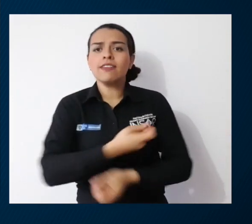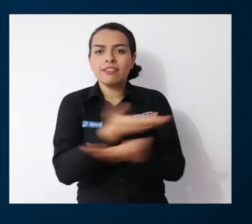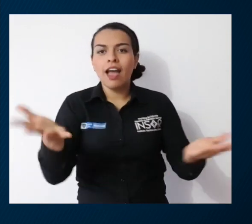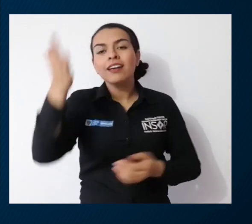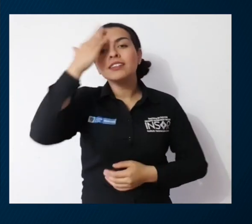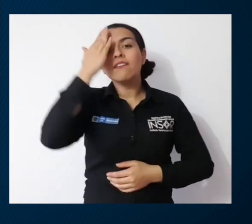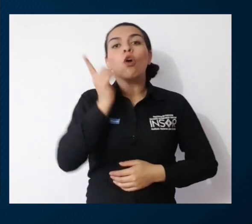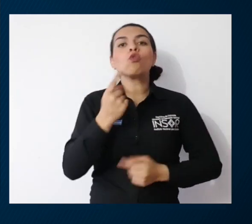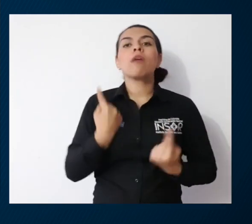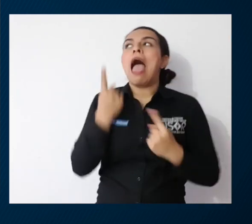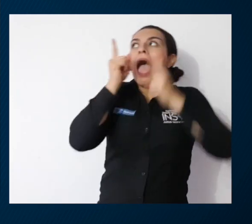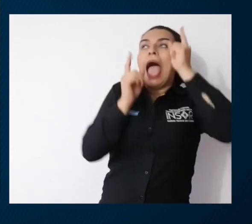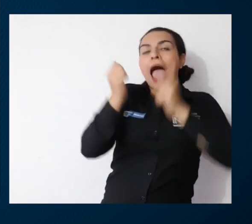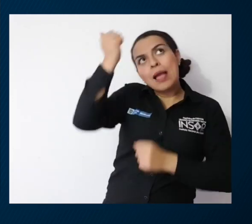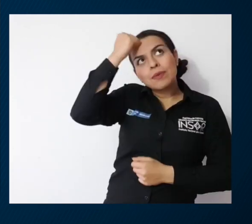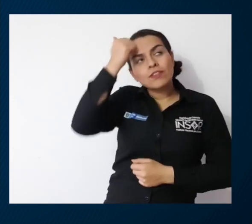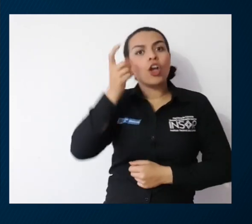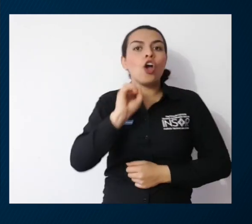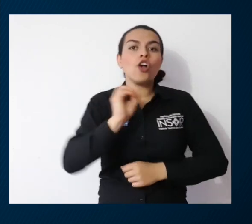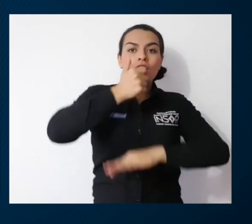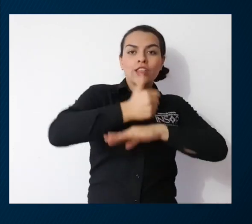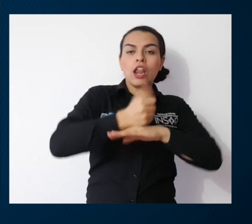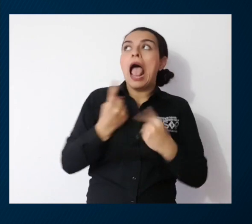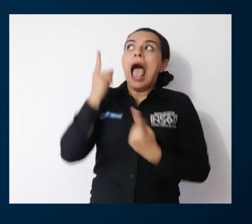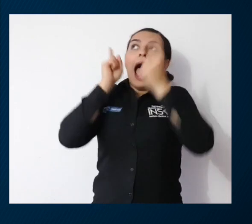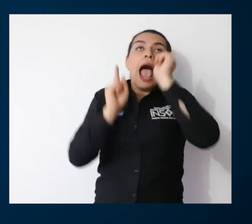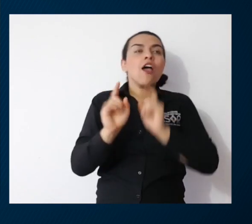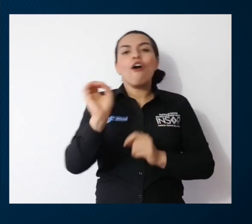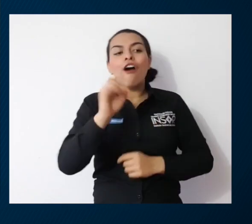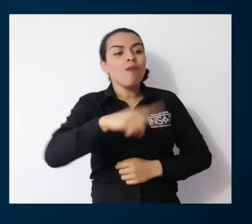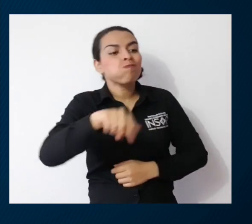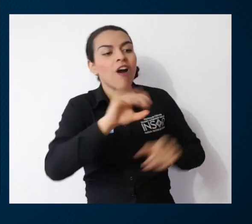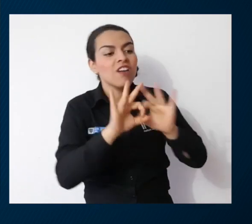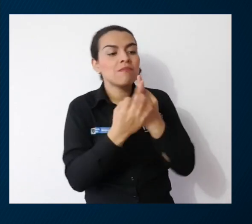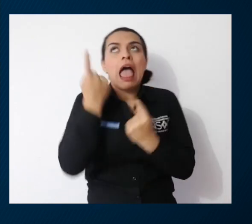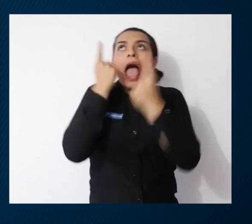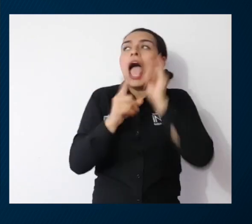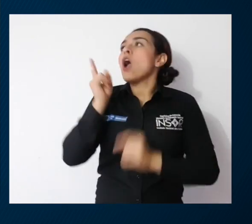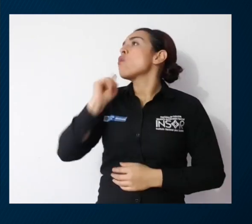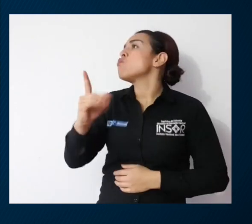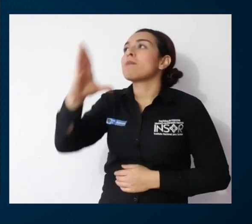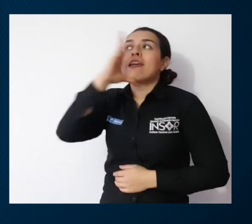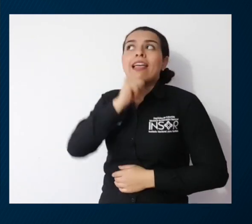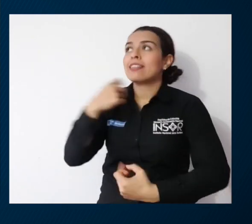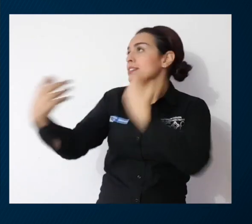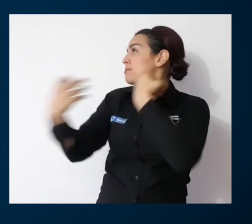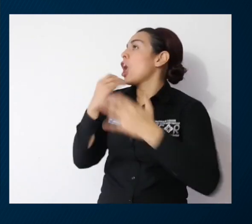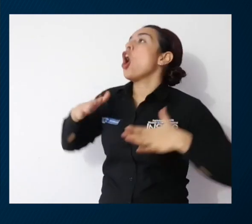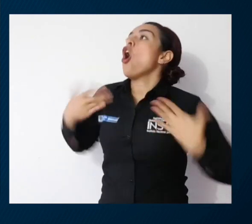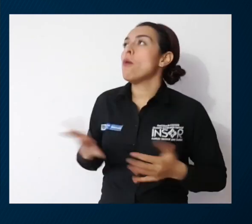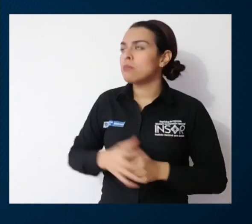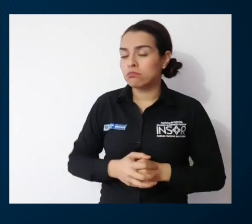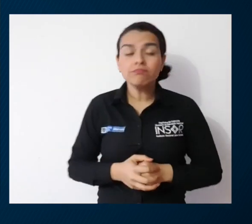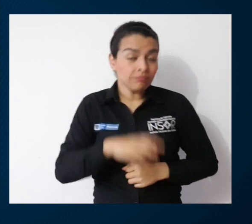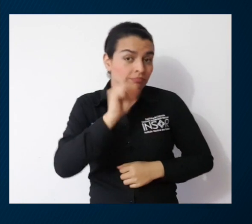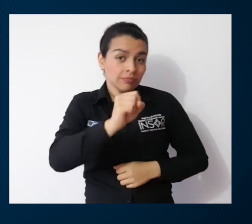maestro, del rector y de la familia es que a mí eso no me lo enseñaron, no sé cómo hacerlo. Y eso es cierto. Pero lo cierto es que si algún sector dispone de las